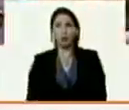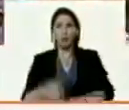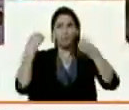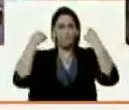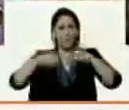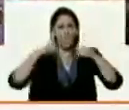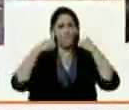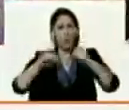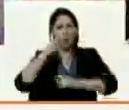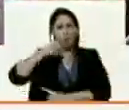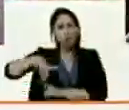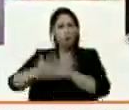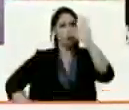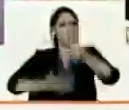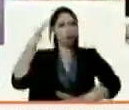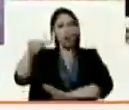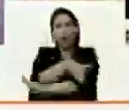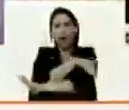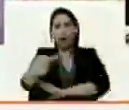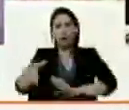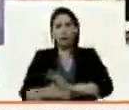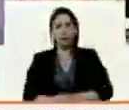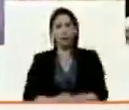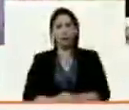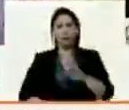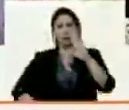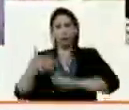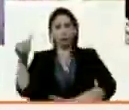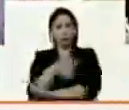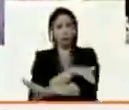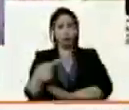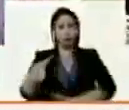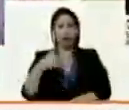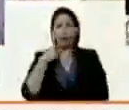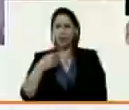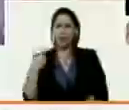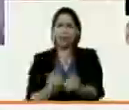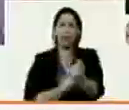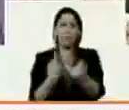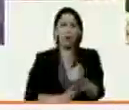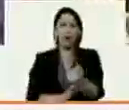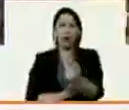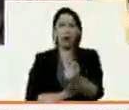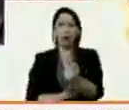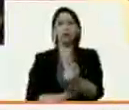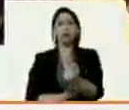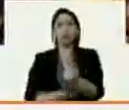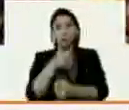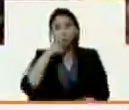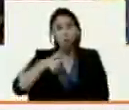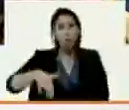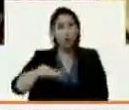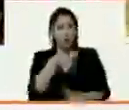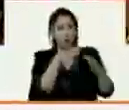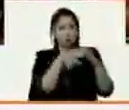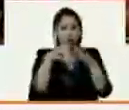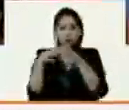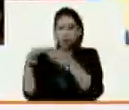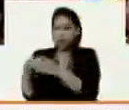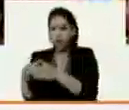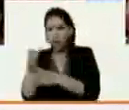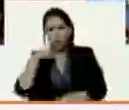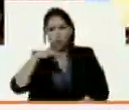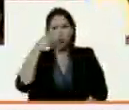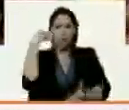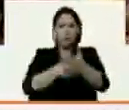prepararnos, pueblo a la calle. Pueblo a la calle, como dicen los hermanos del pacto. Pueblo organizado, pueblo al combate, pueblo a